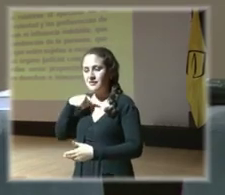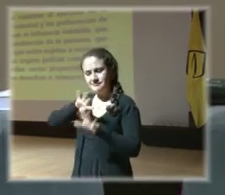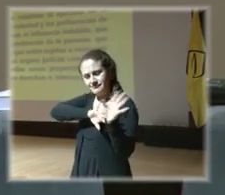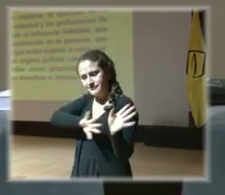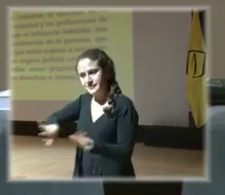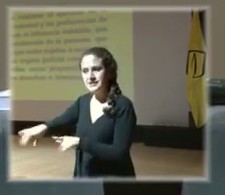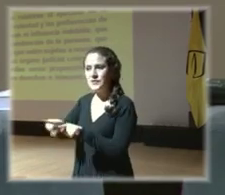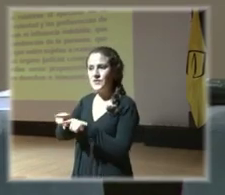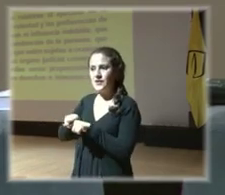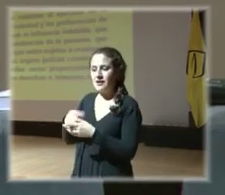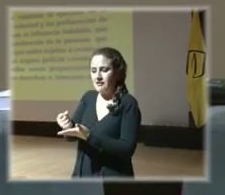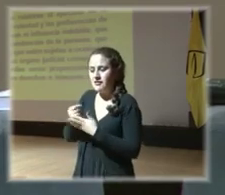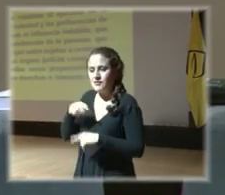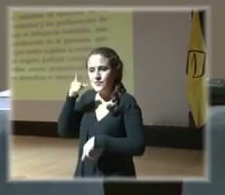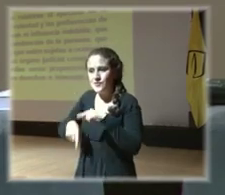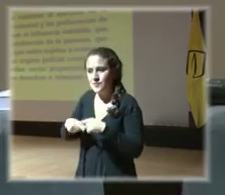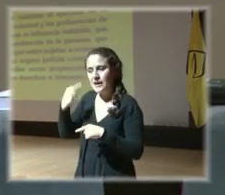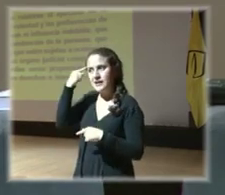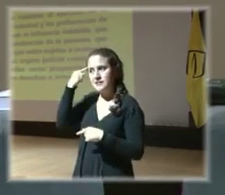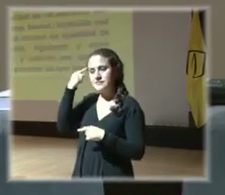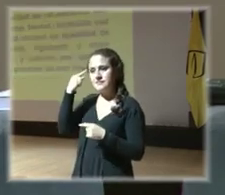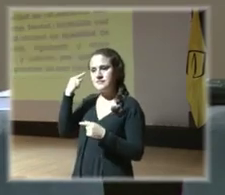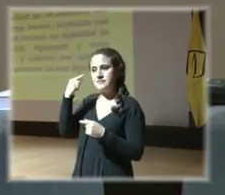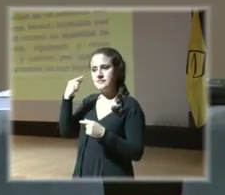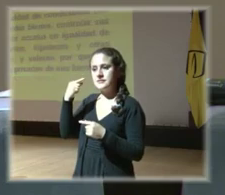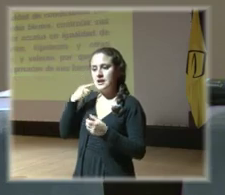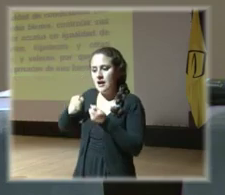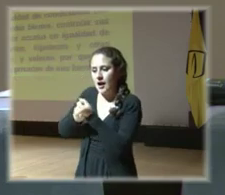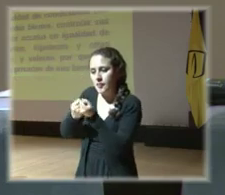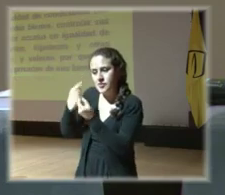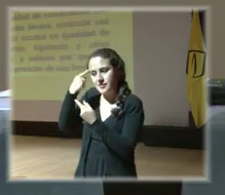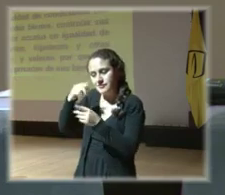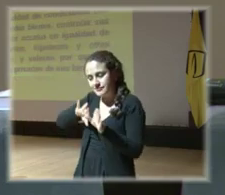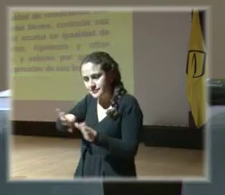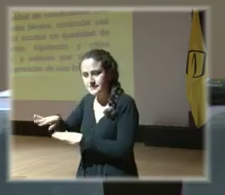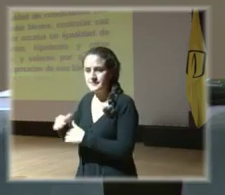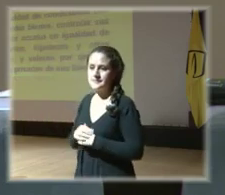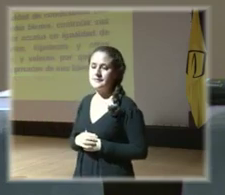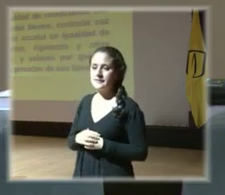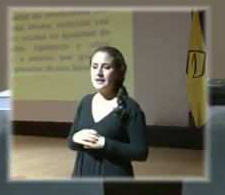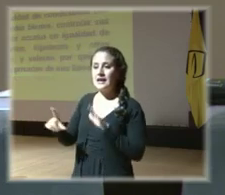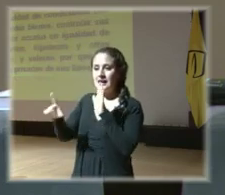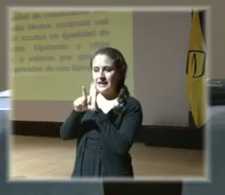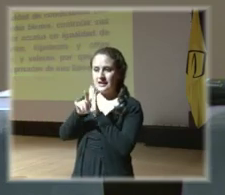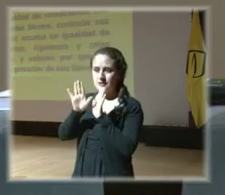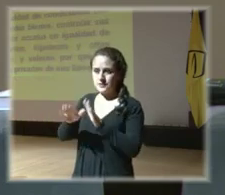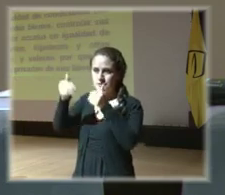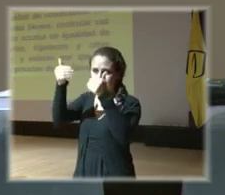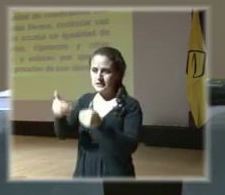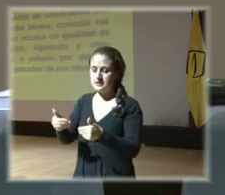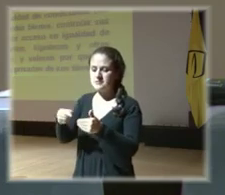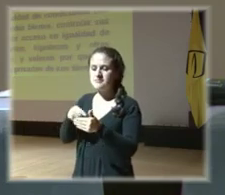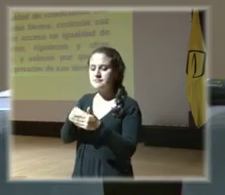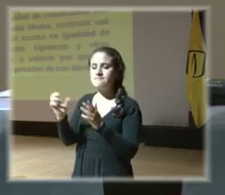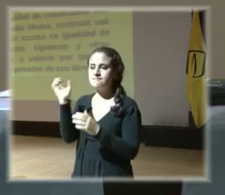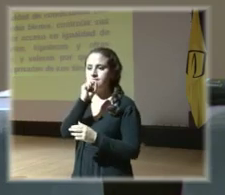impiden justamente poder pensar jurídicamente los apoyos. Entonces, la Ley de Discapacidad